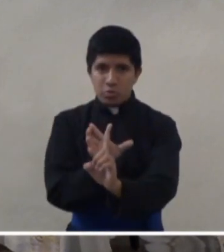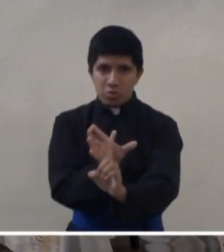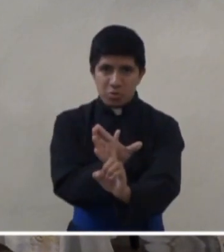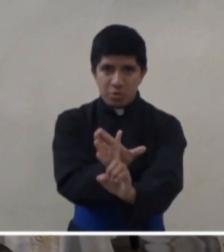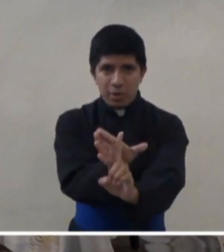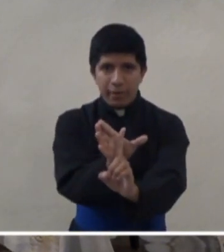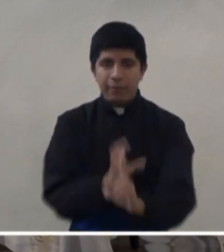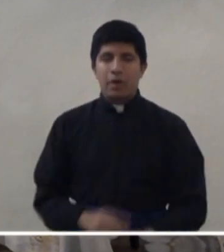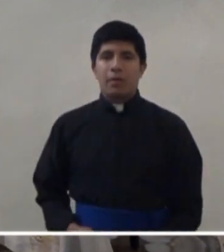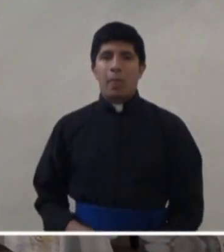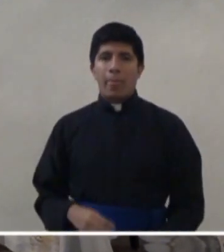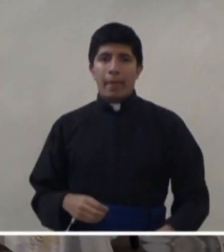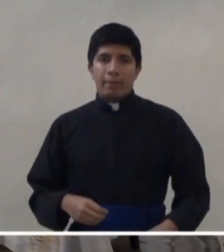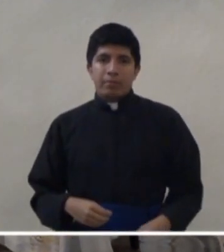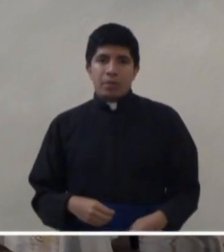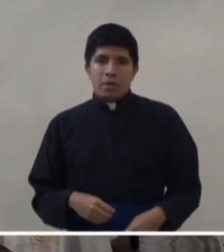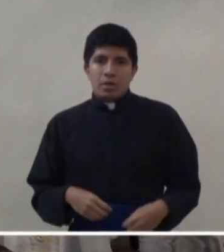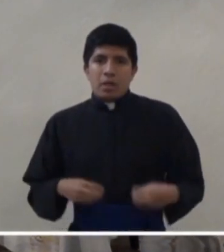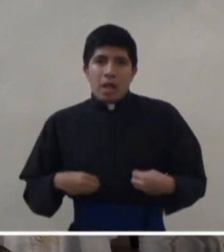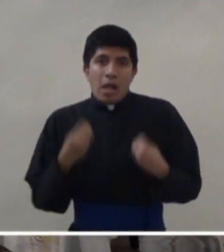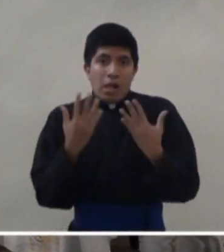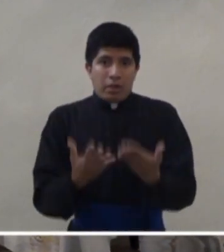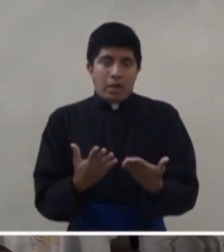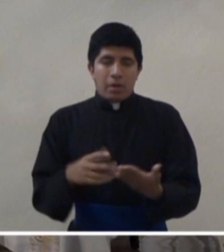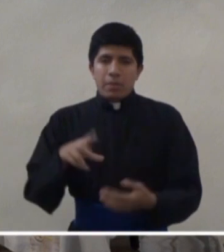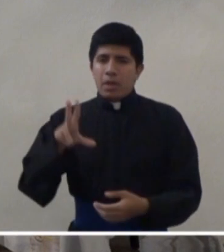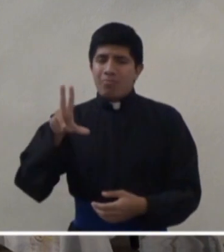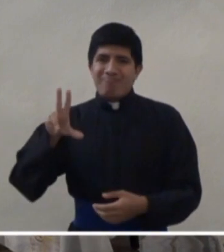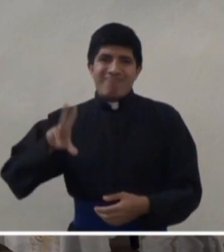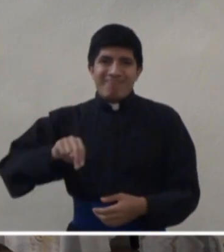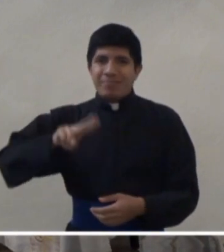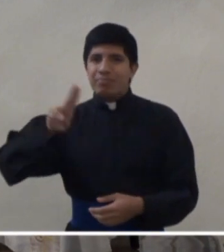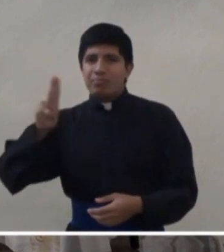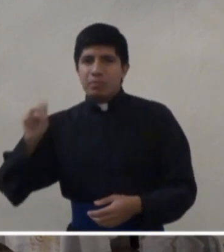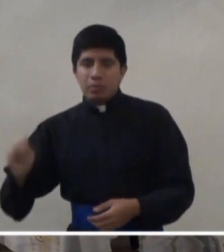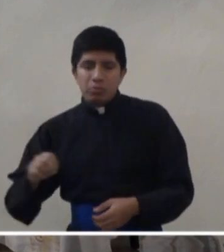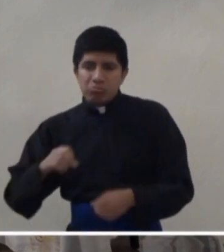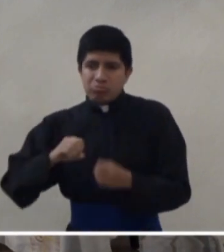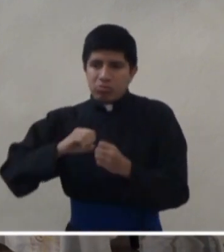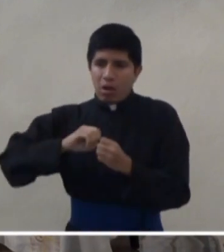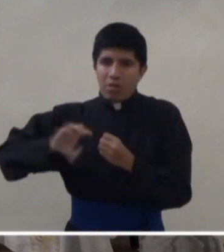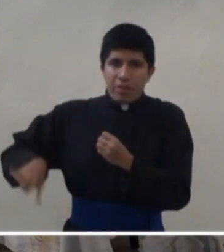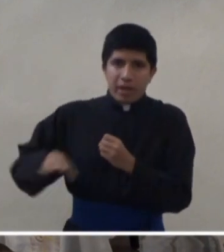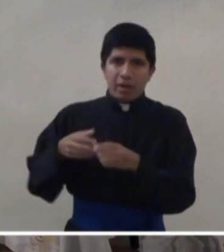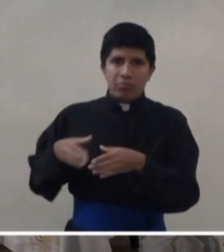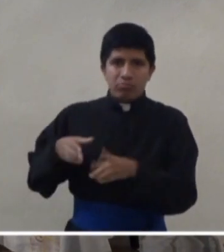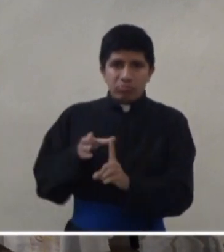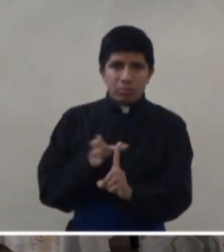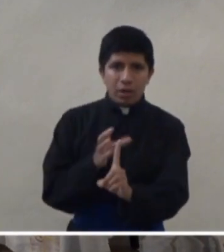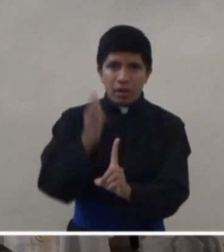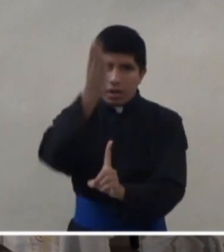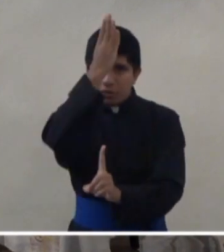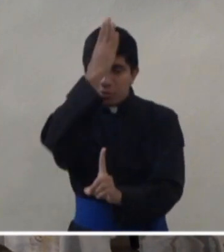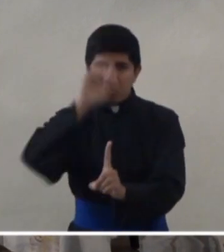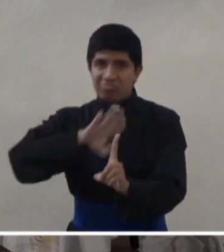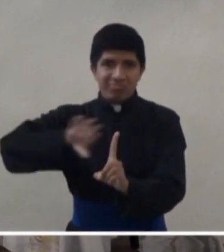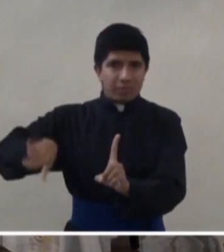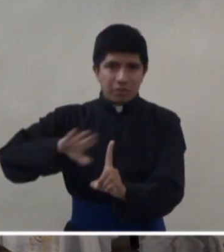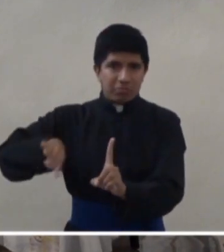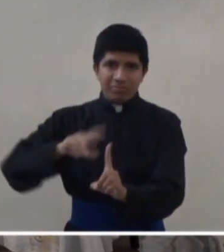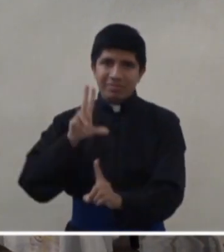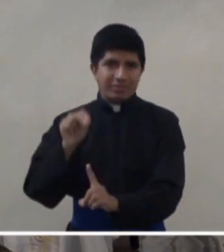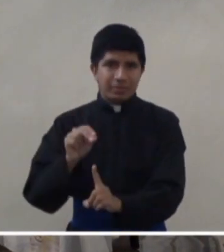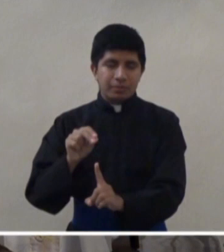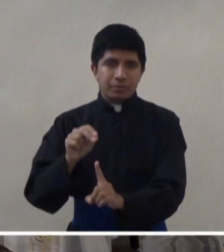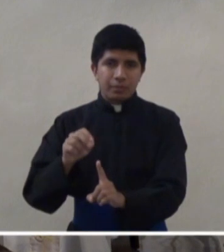vida. El buen pastor nunca abandona. Ese amor, ese dar